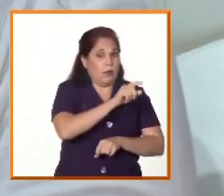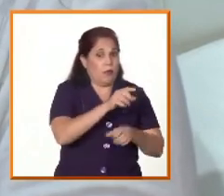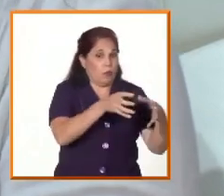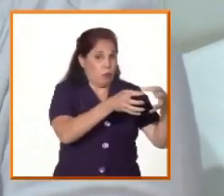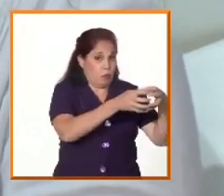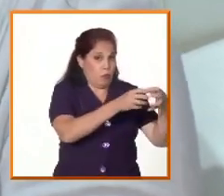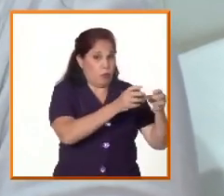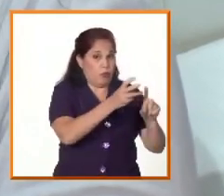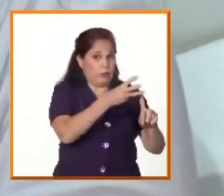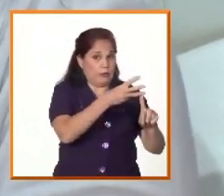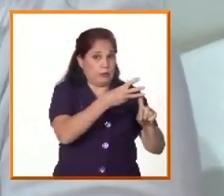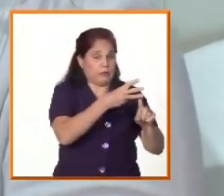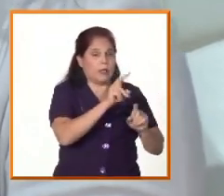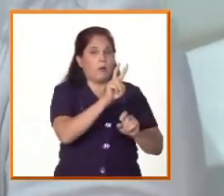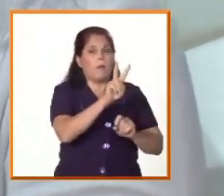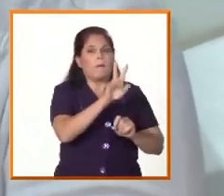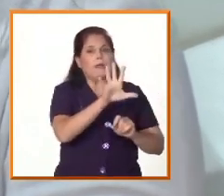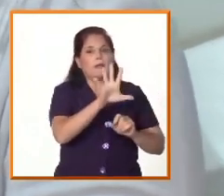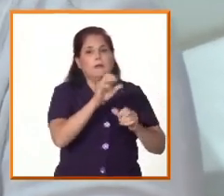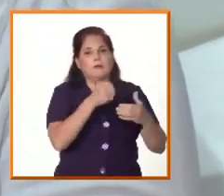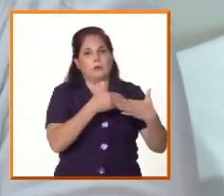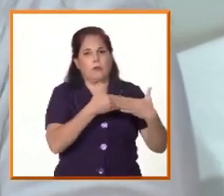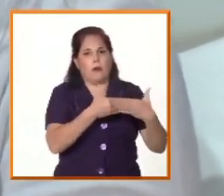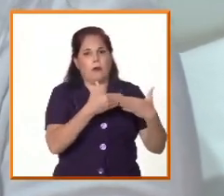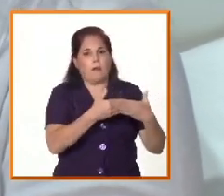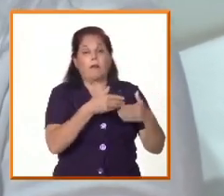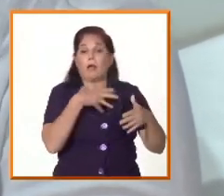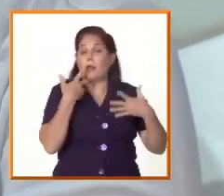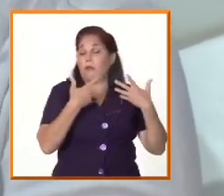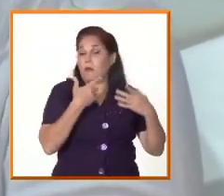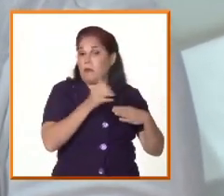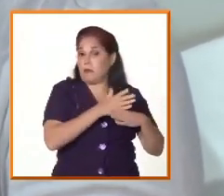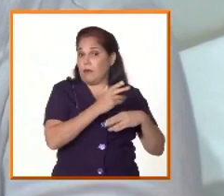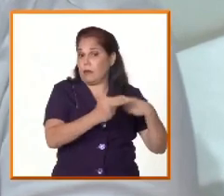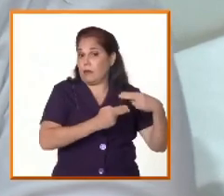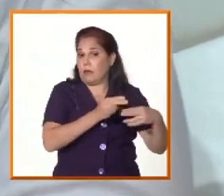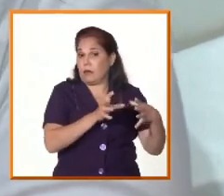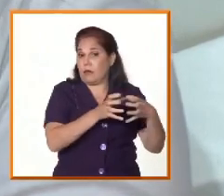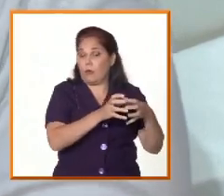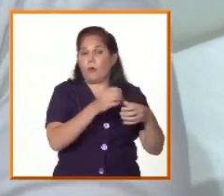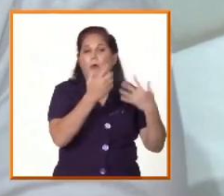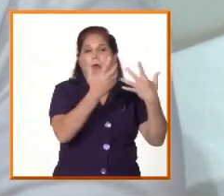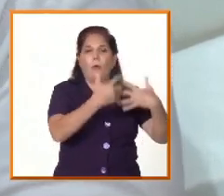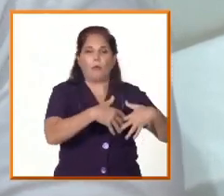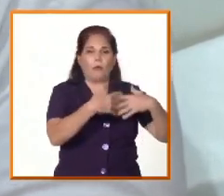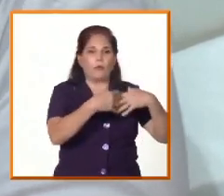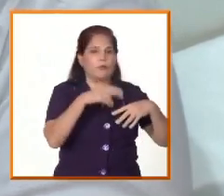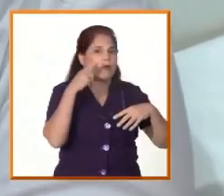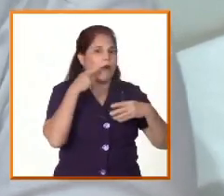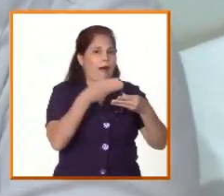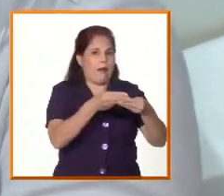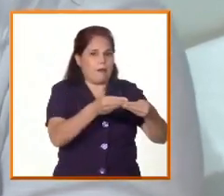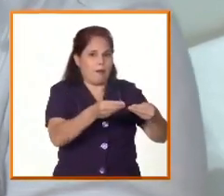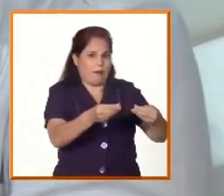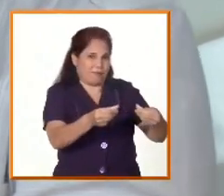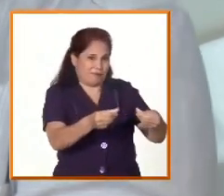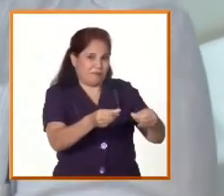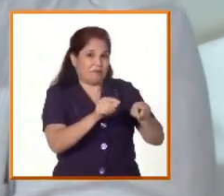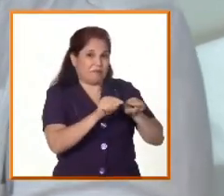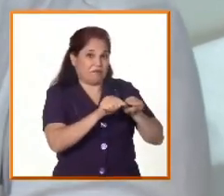tiene 25 empresas y dentro de esas actividades está la producción de harina de trigo